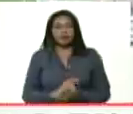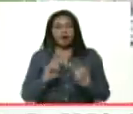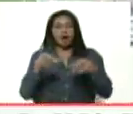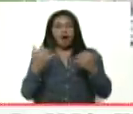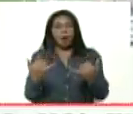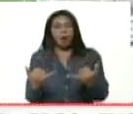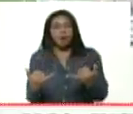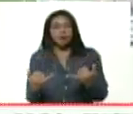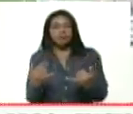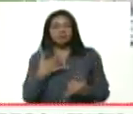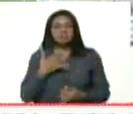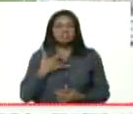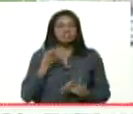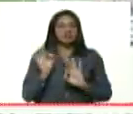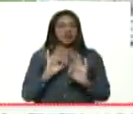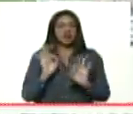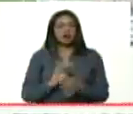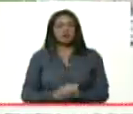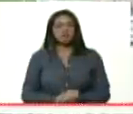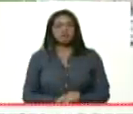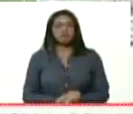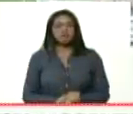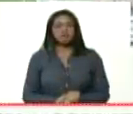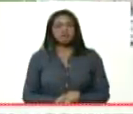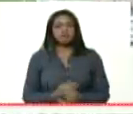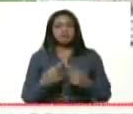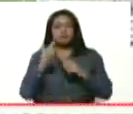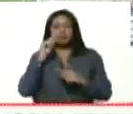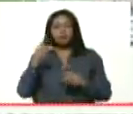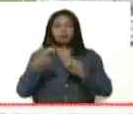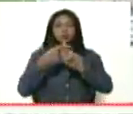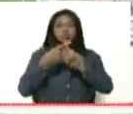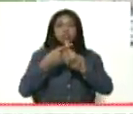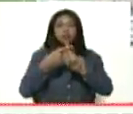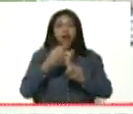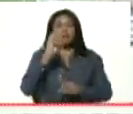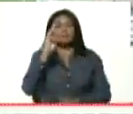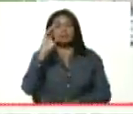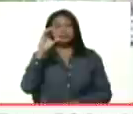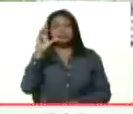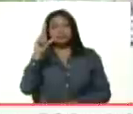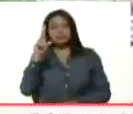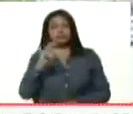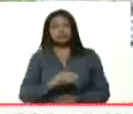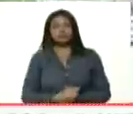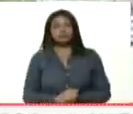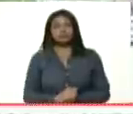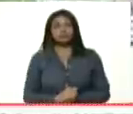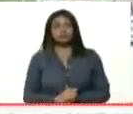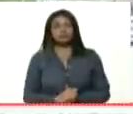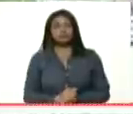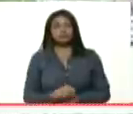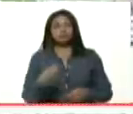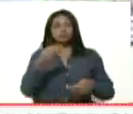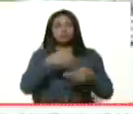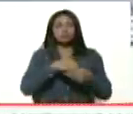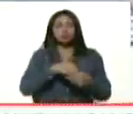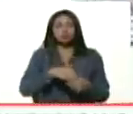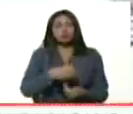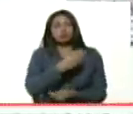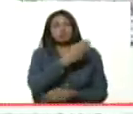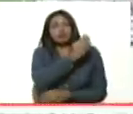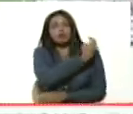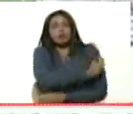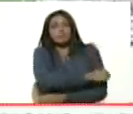está asintomática, pero dado que salió positivo a la PCR, está recluida en un centro de